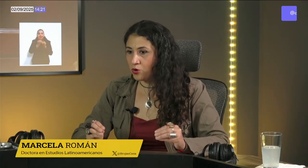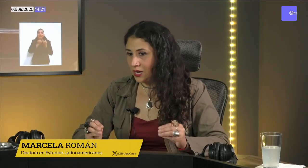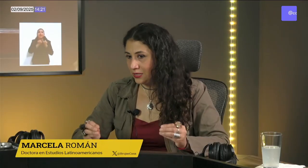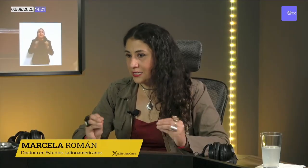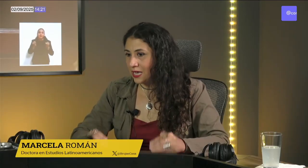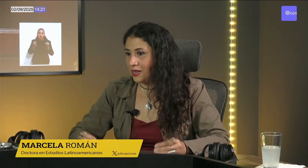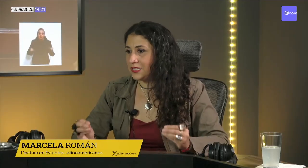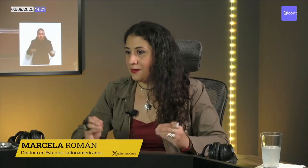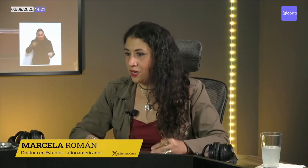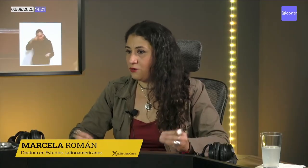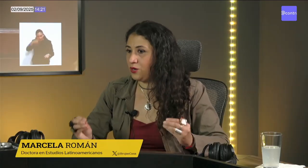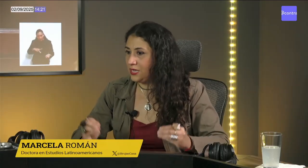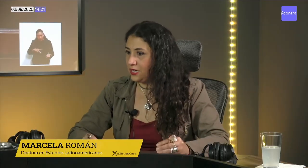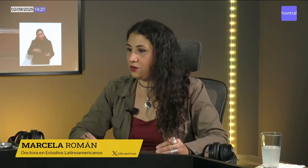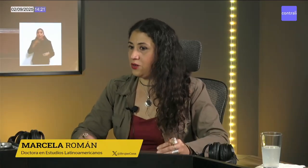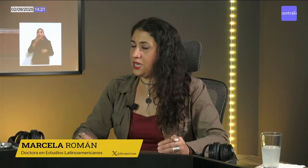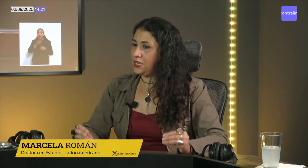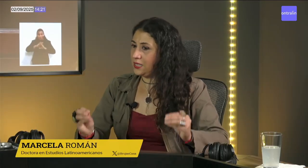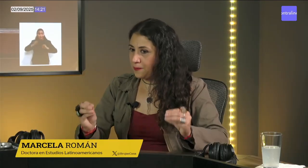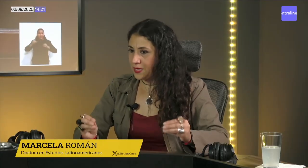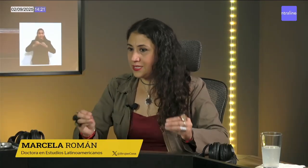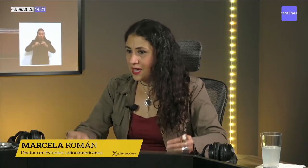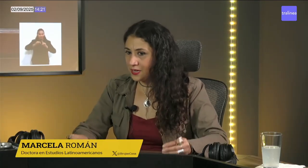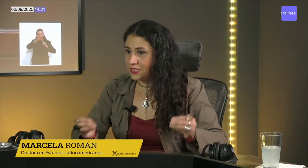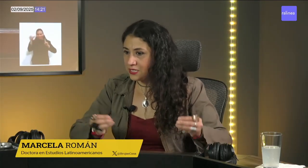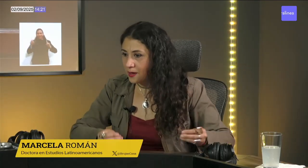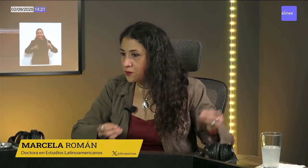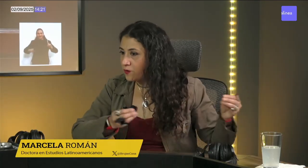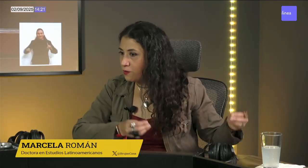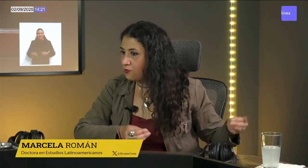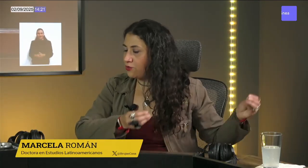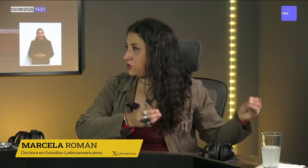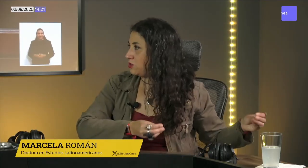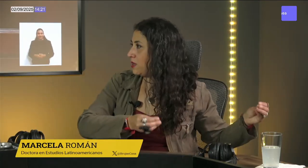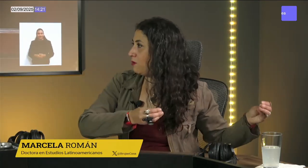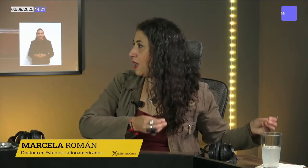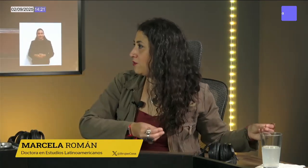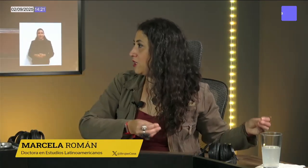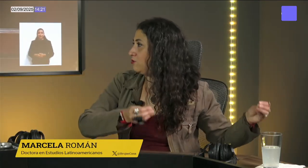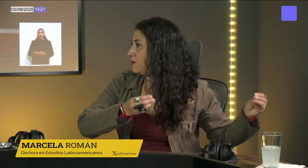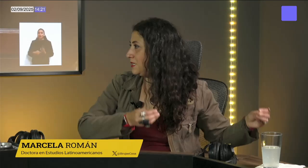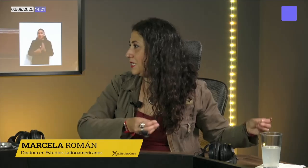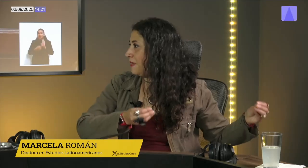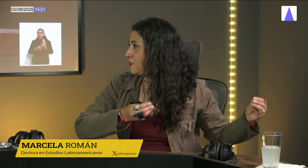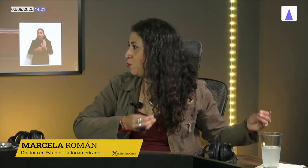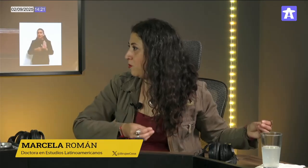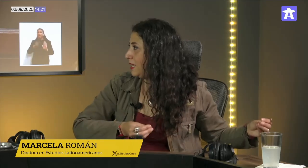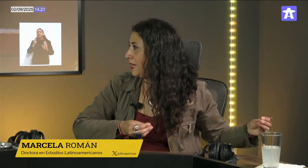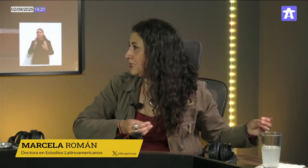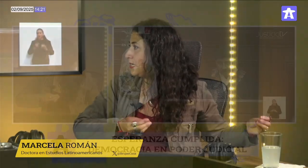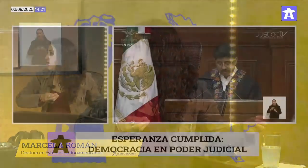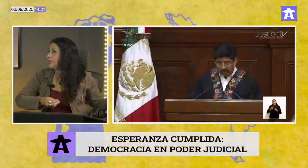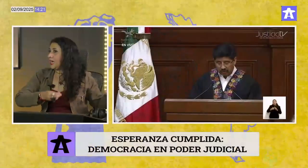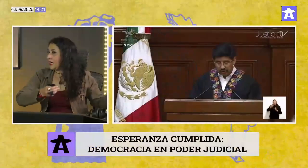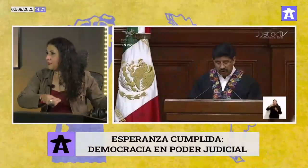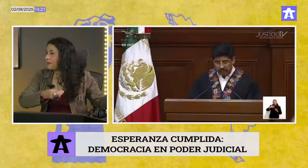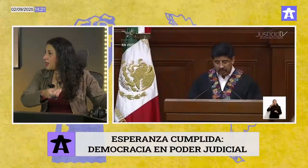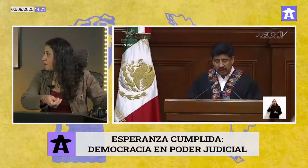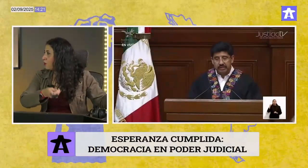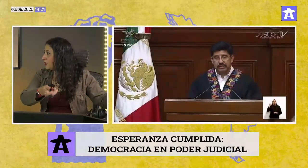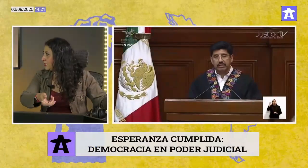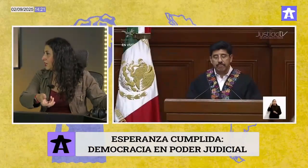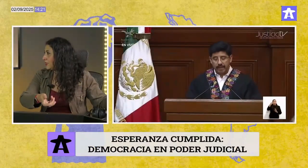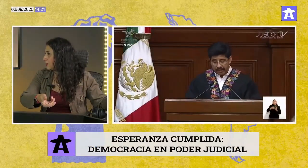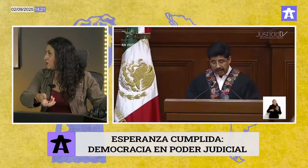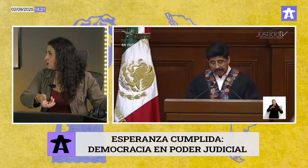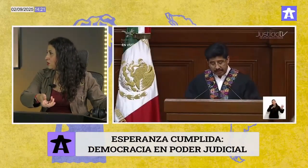de democratizar el saber jurídico y de pensar, si estamos formando a nuestros abogados en universidades públicas, ¿qué idea de